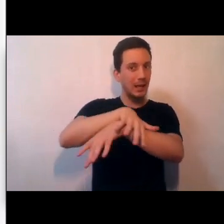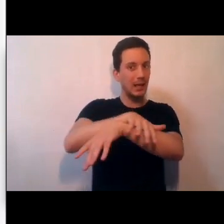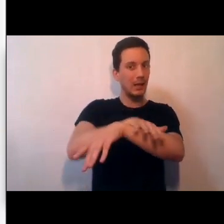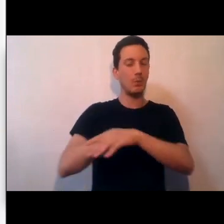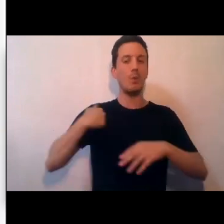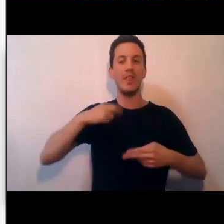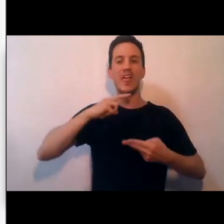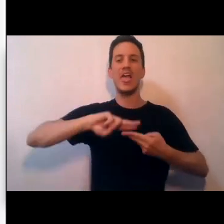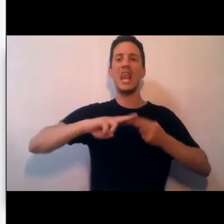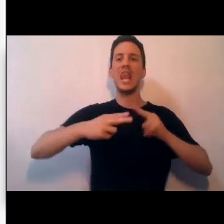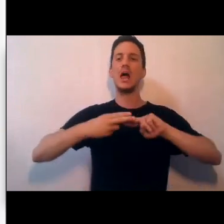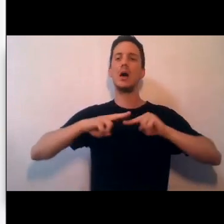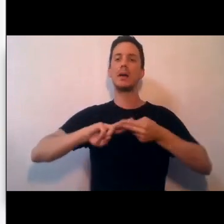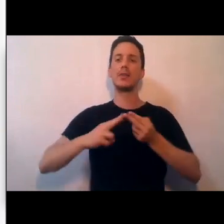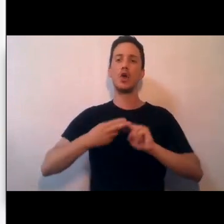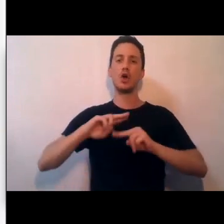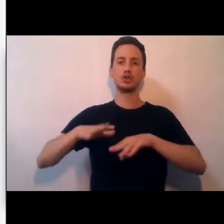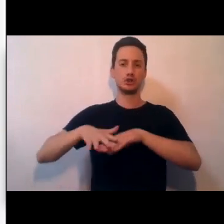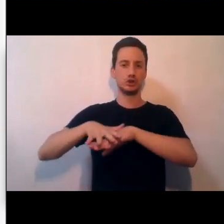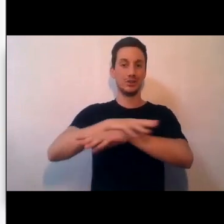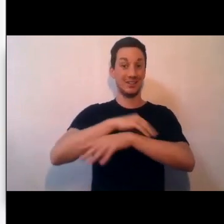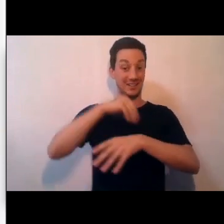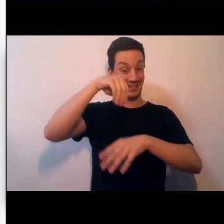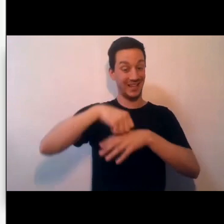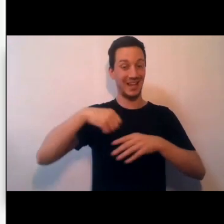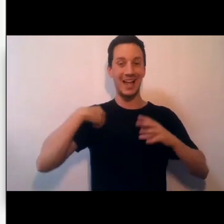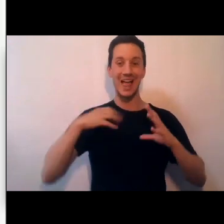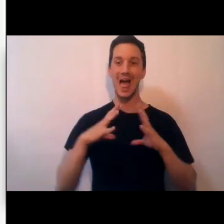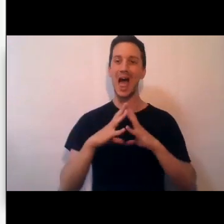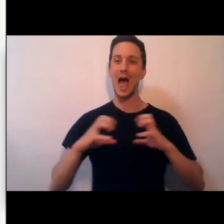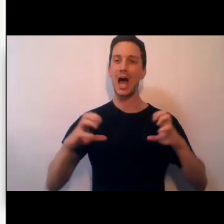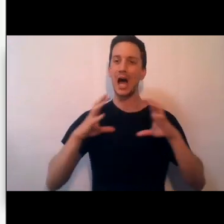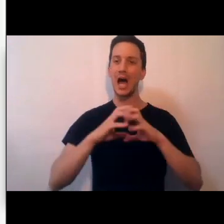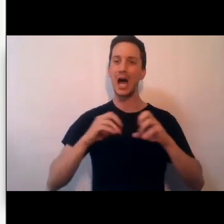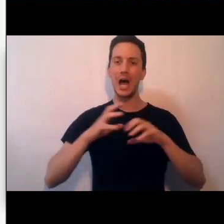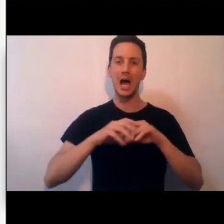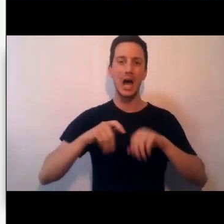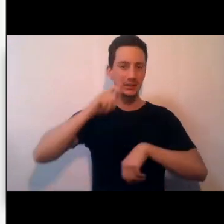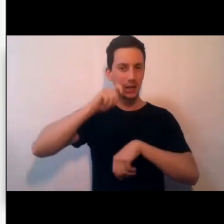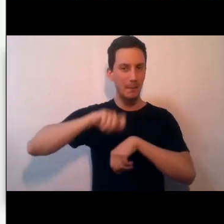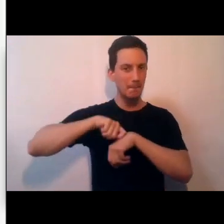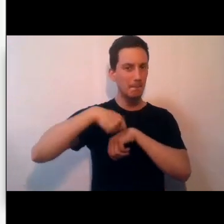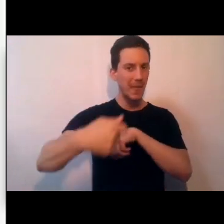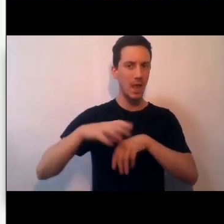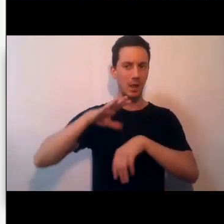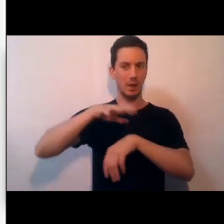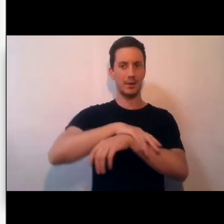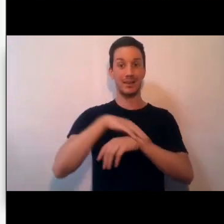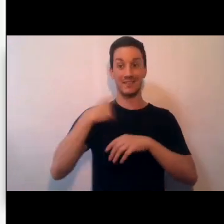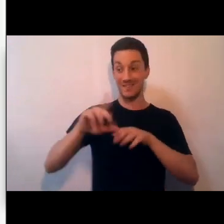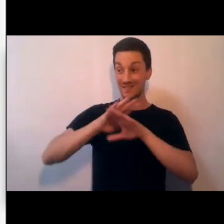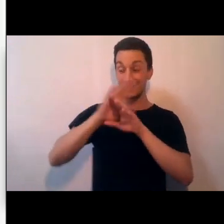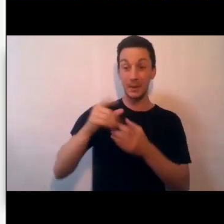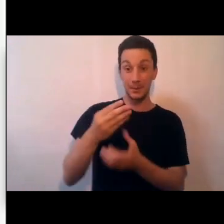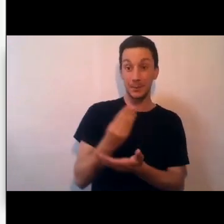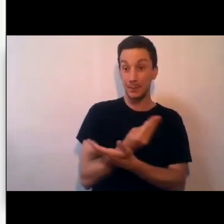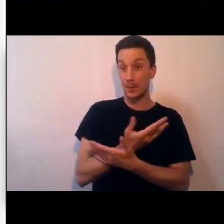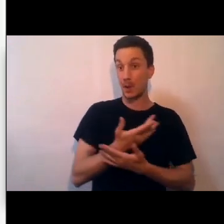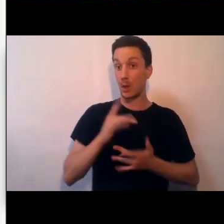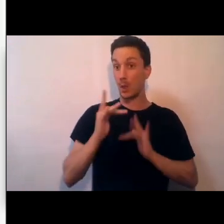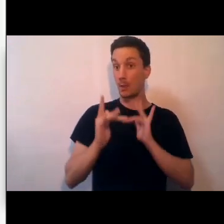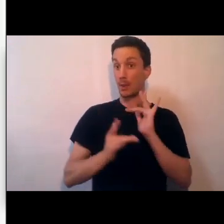¿no? Hacen que mantenga la grasa de la piel. Después de la ducha hay que secar al bebé a toques sin frotar y